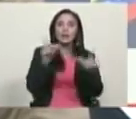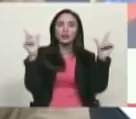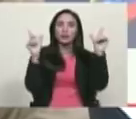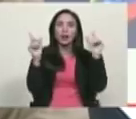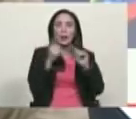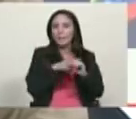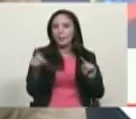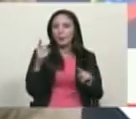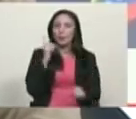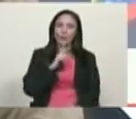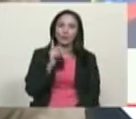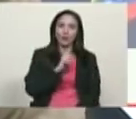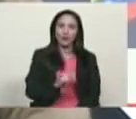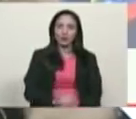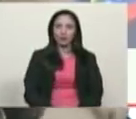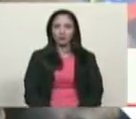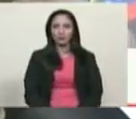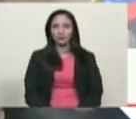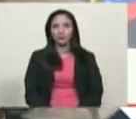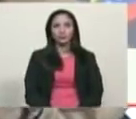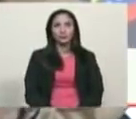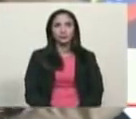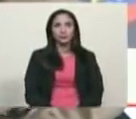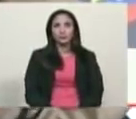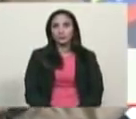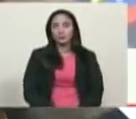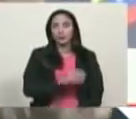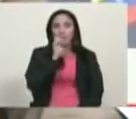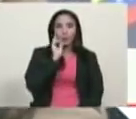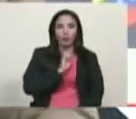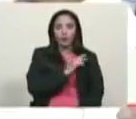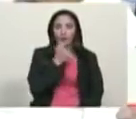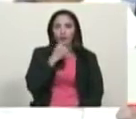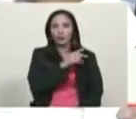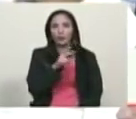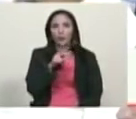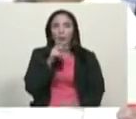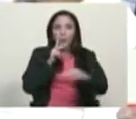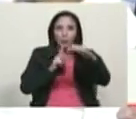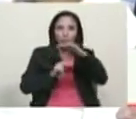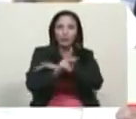Sam. Se quedó corto Bolívar con su profecía.